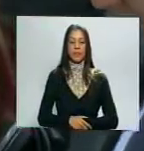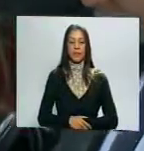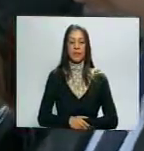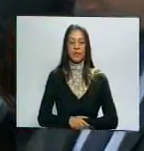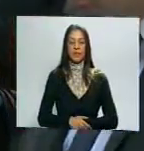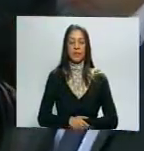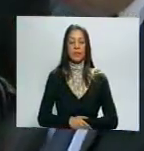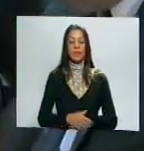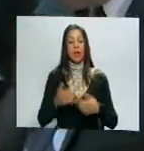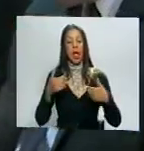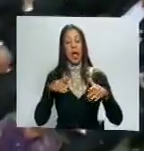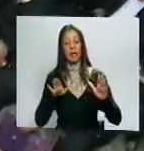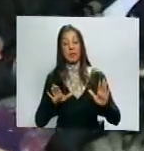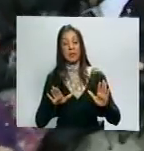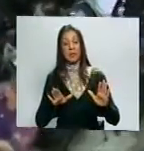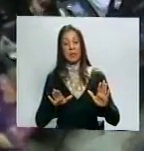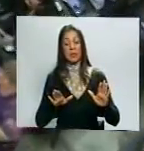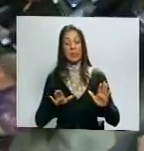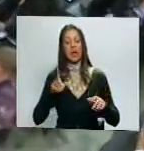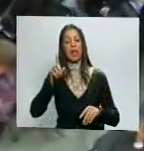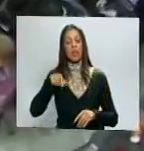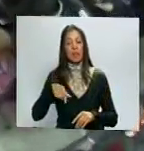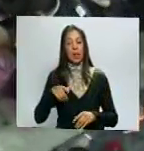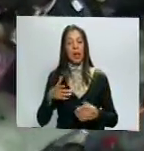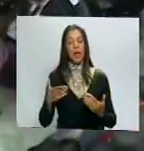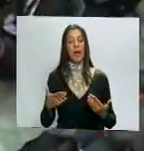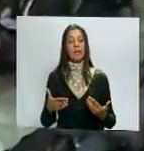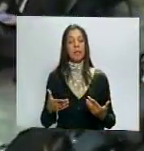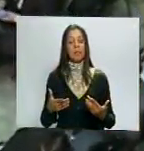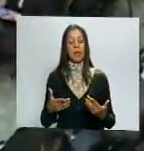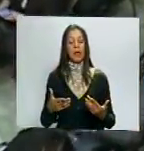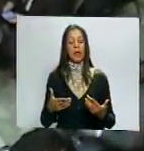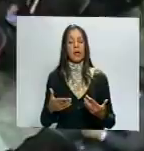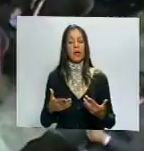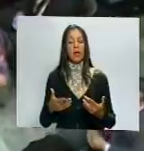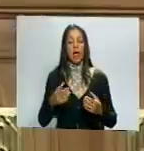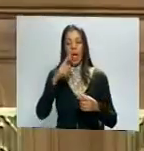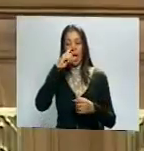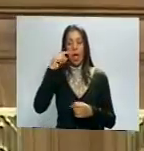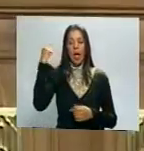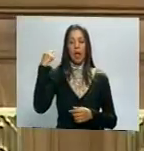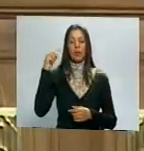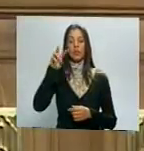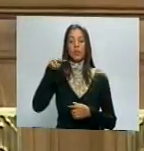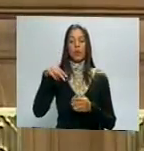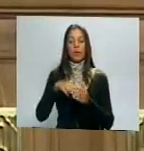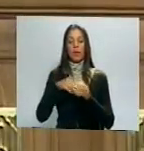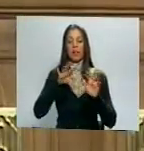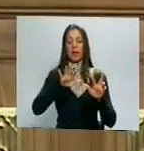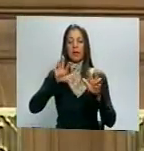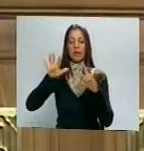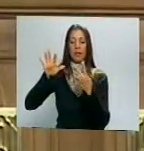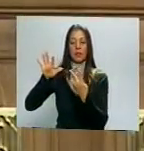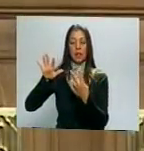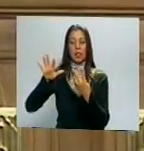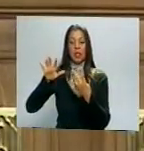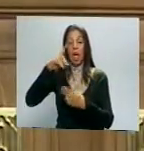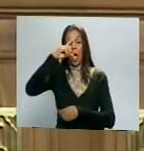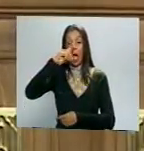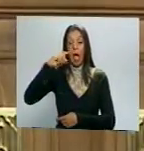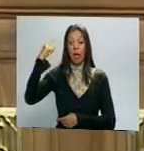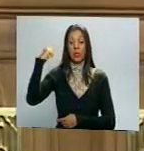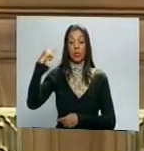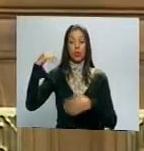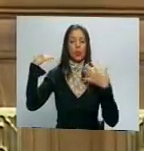Y quizás rendir cuenta de la gestión del año 2017, uno de los años más